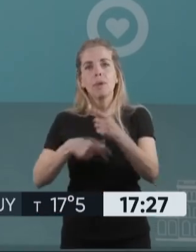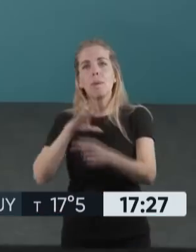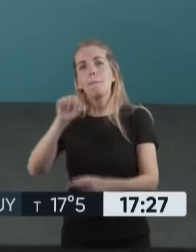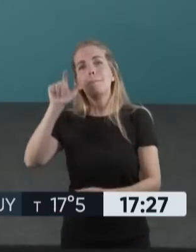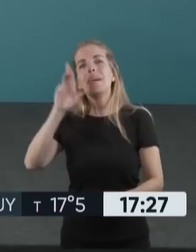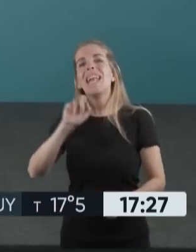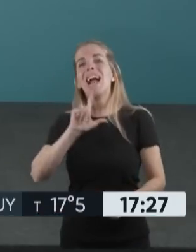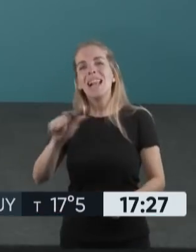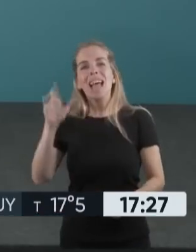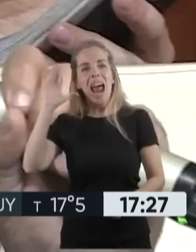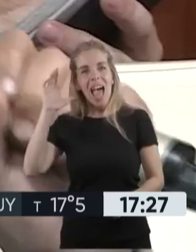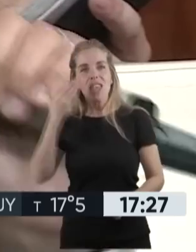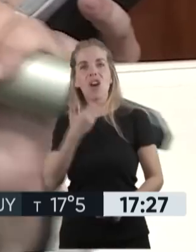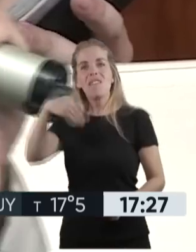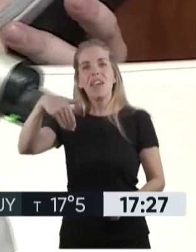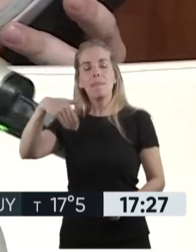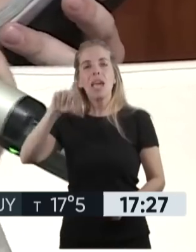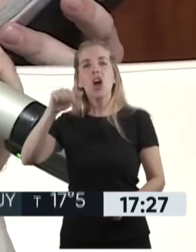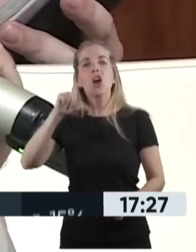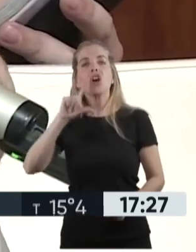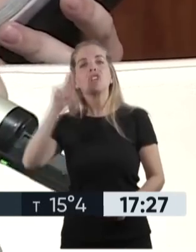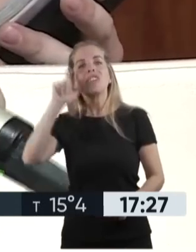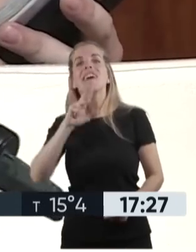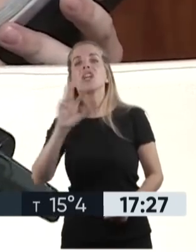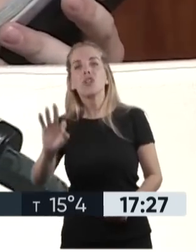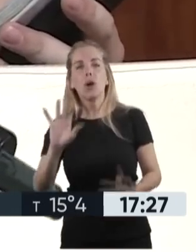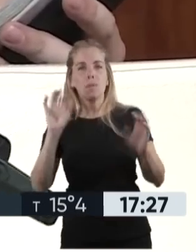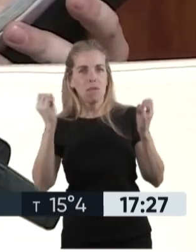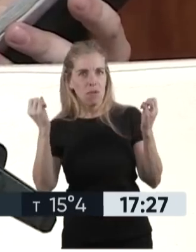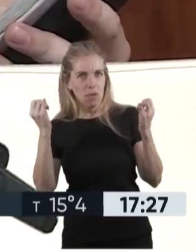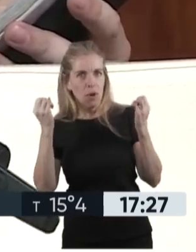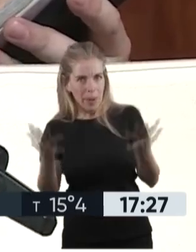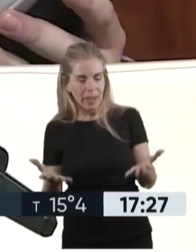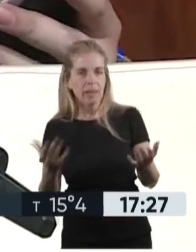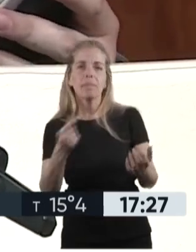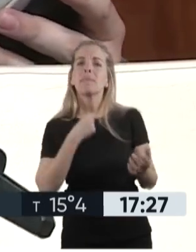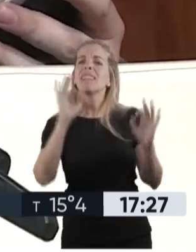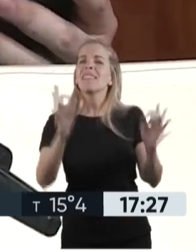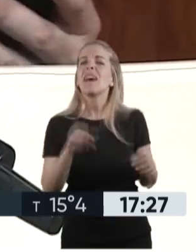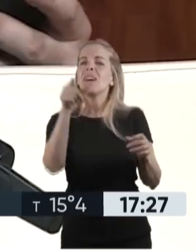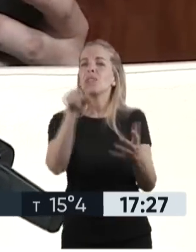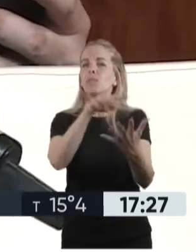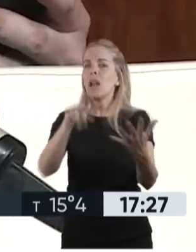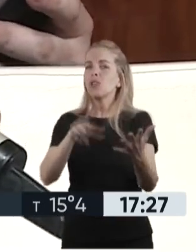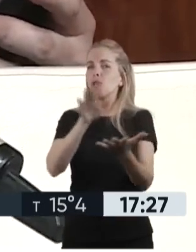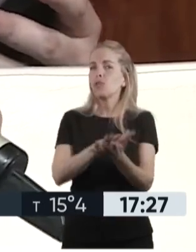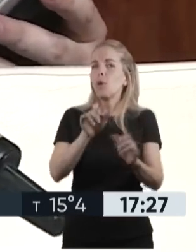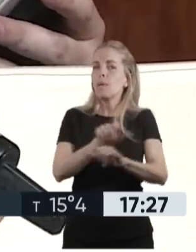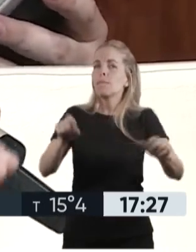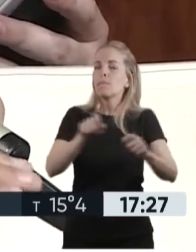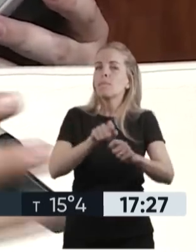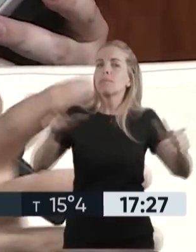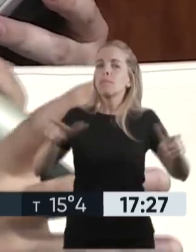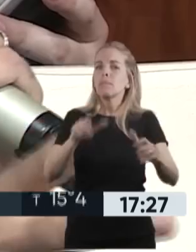de FM Concierto. ¿Cómo le va, portavoz? Quería saber, en base a estos datos que usted arrojó de crecimiento, para que no se